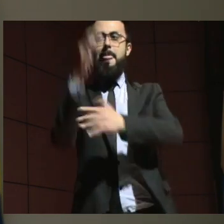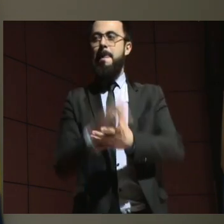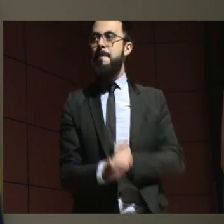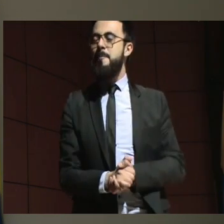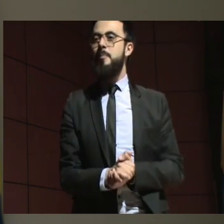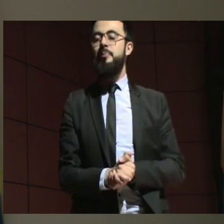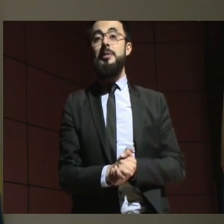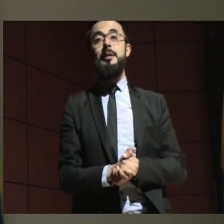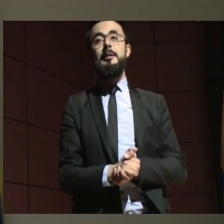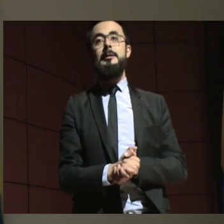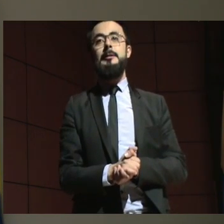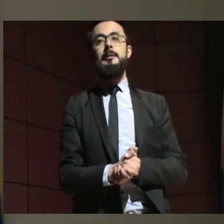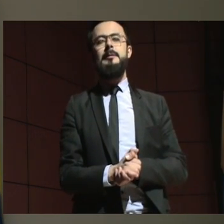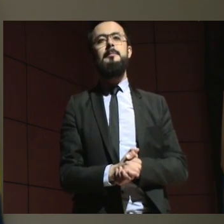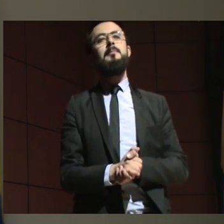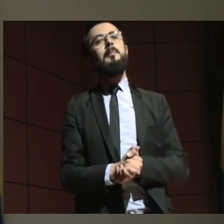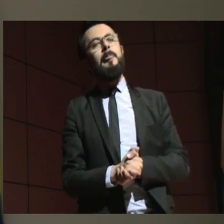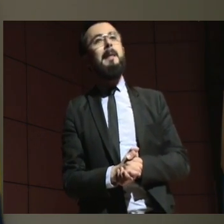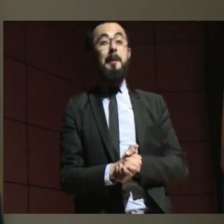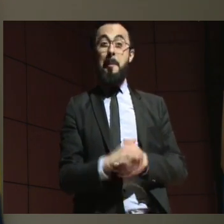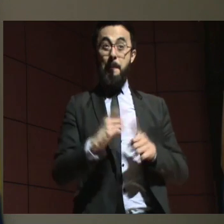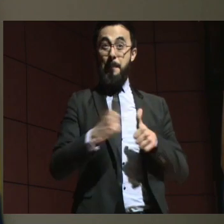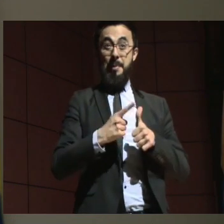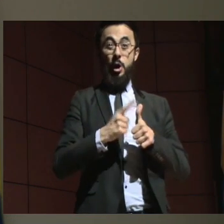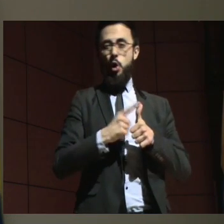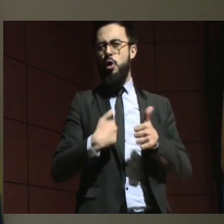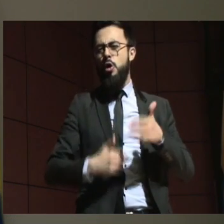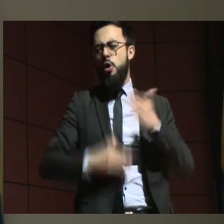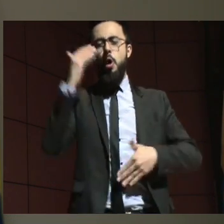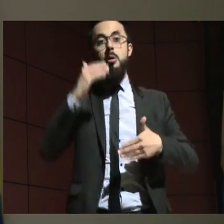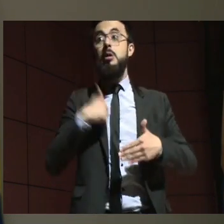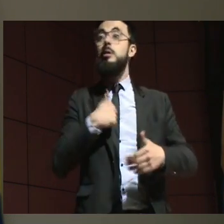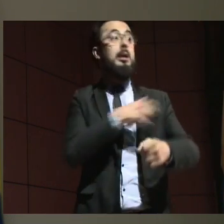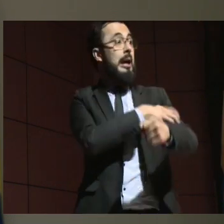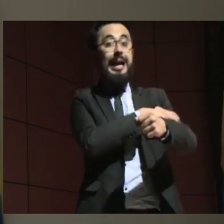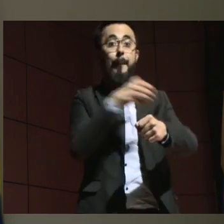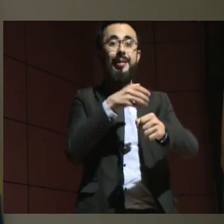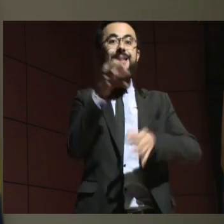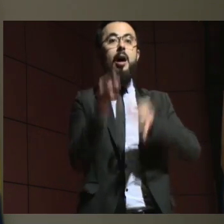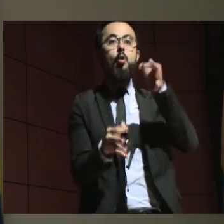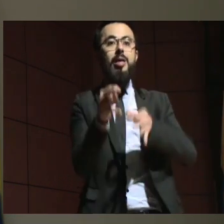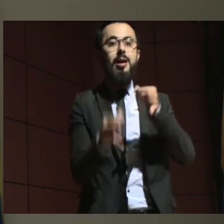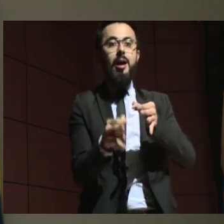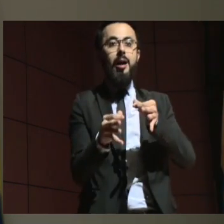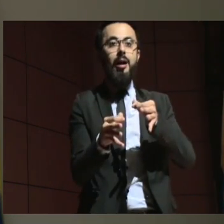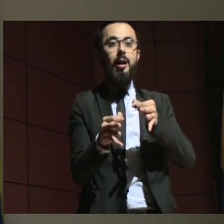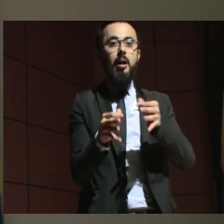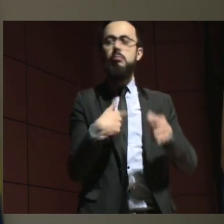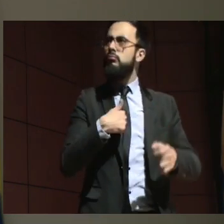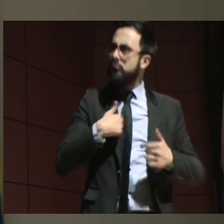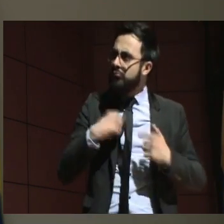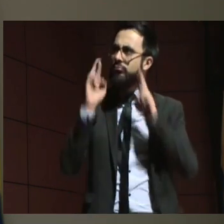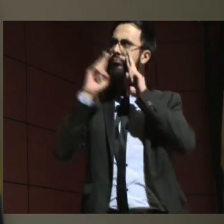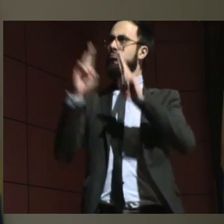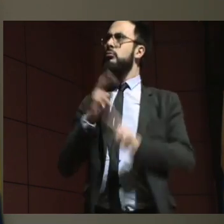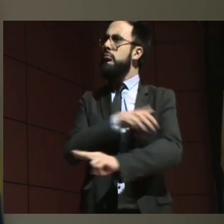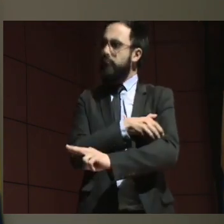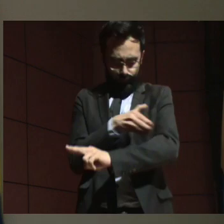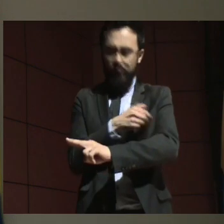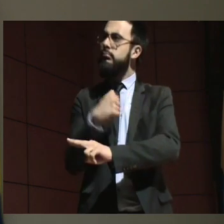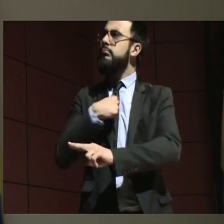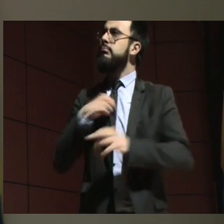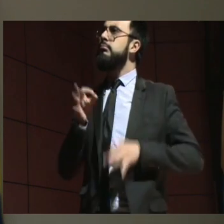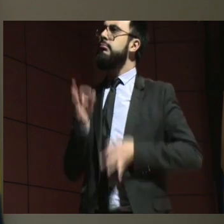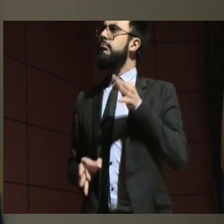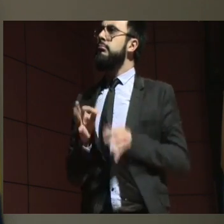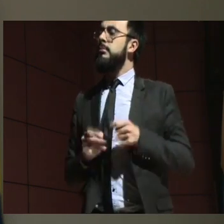ese sentido, la primera lucha es por el reconocimiento de la capacidad jurídica y de la personalidad jurídica. Y si ustedes recuerdan, esos